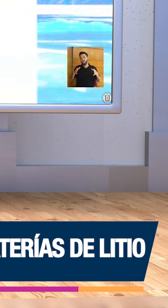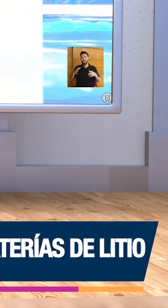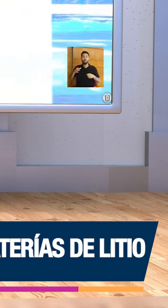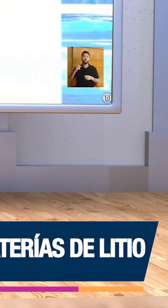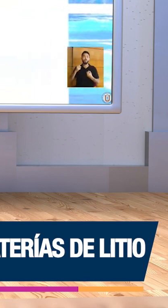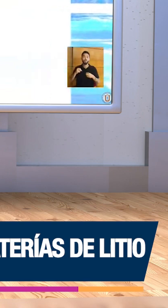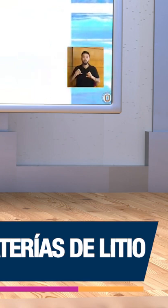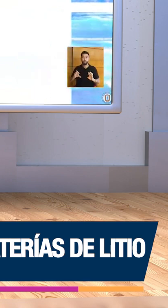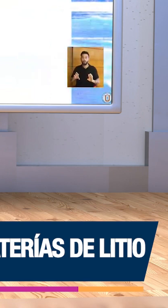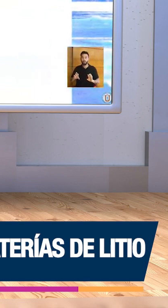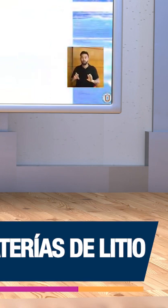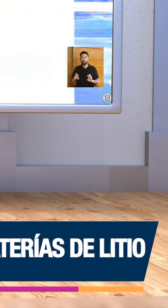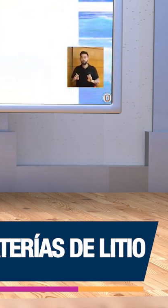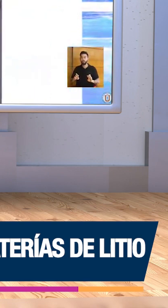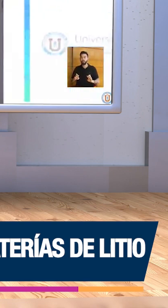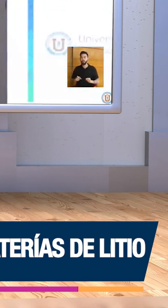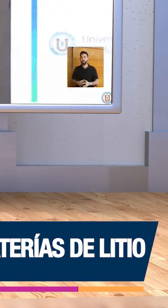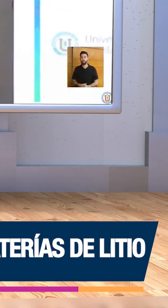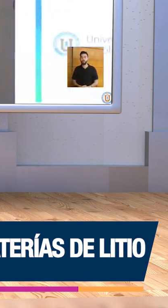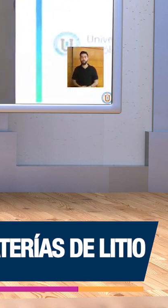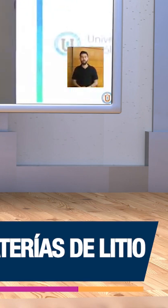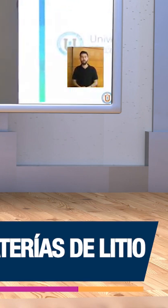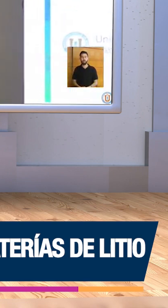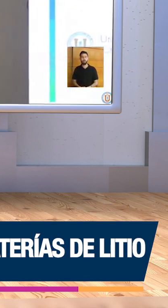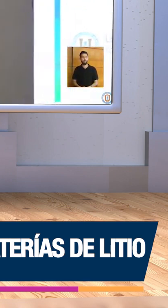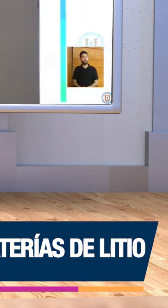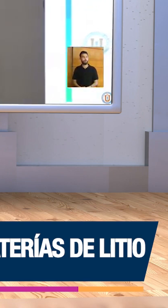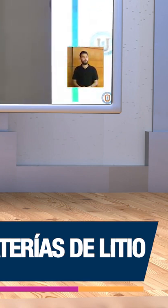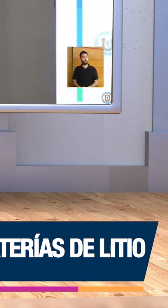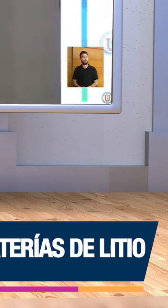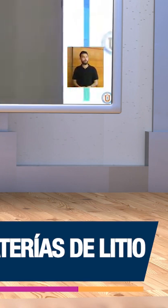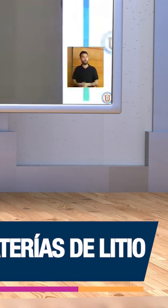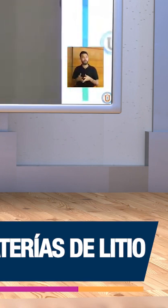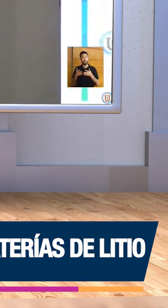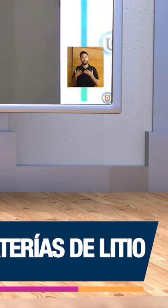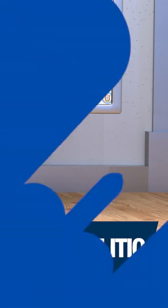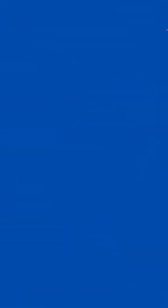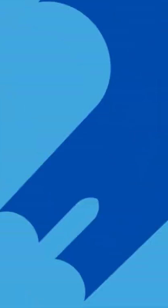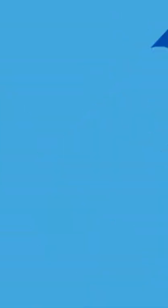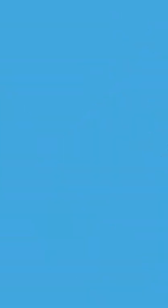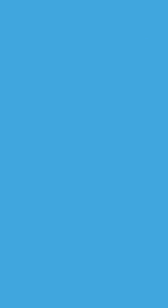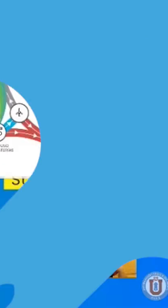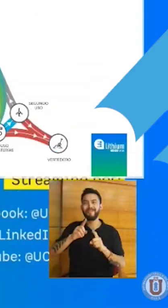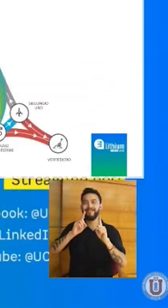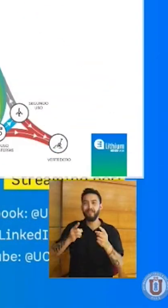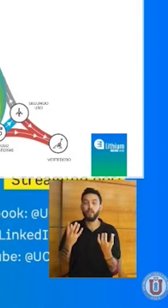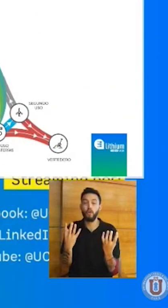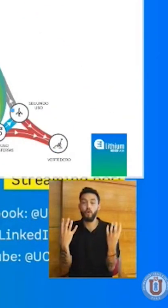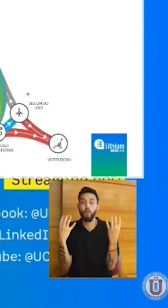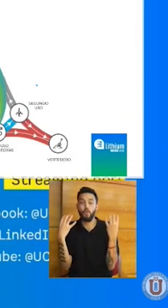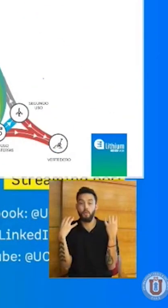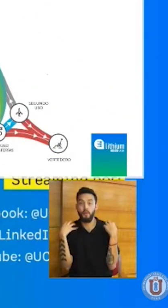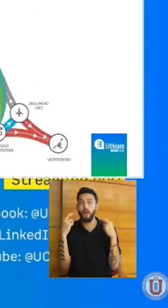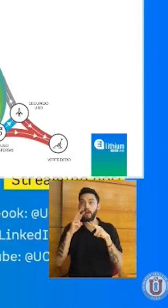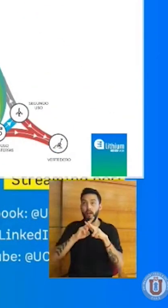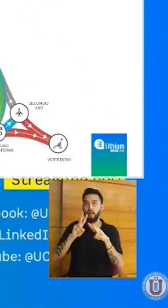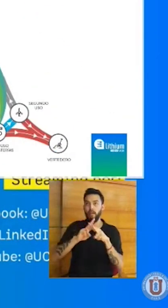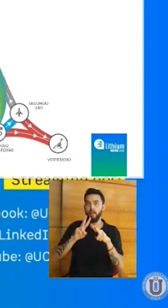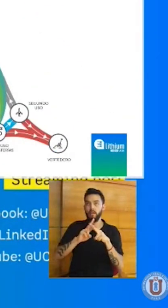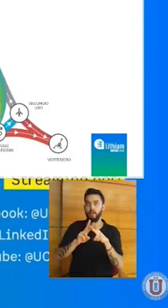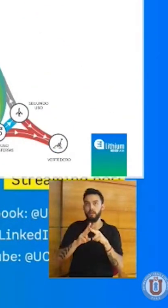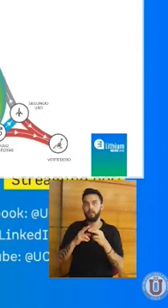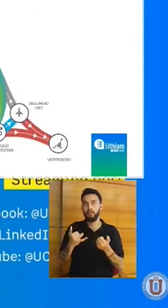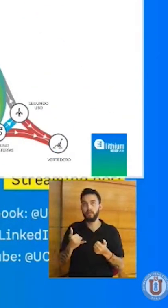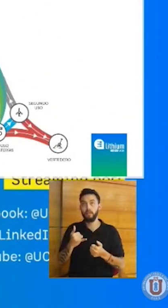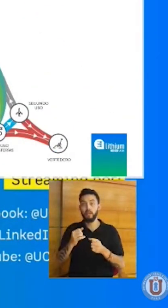realizar investigación científica sobre innovación tecnológica en toda la cadena de valor de las baterías de litio el centro financiado